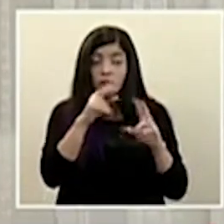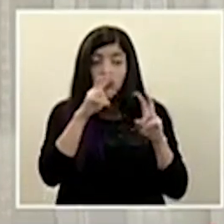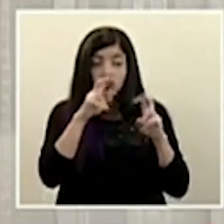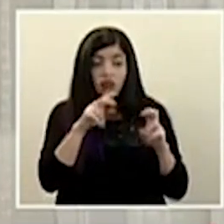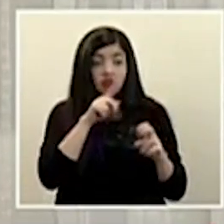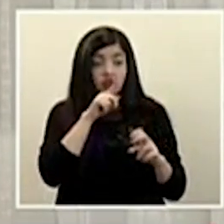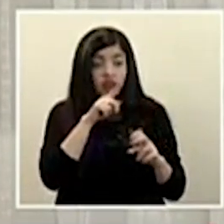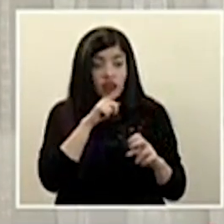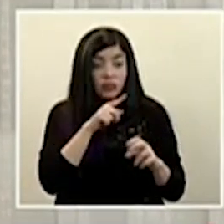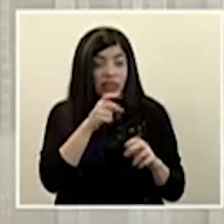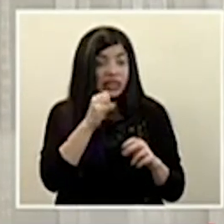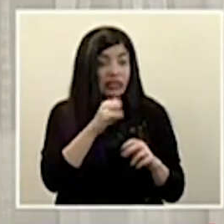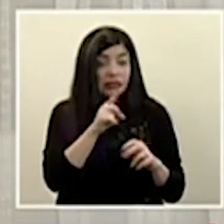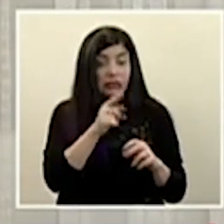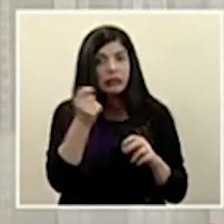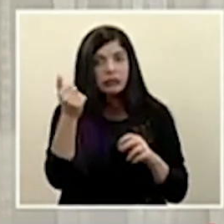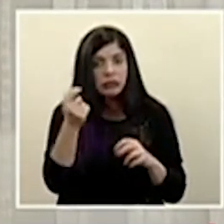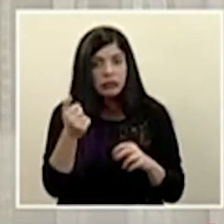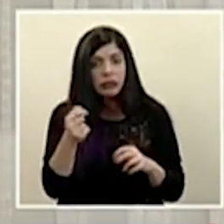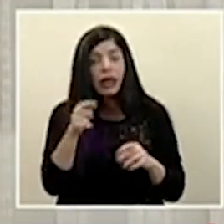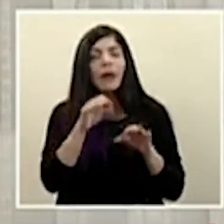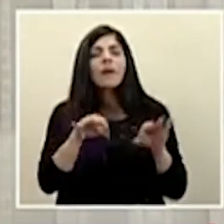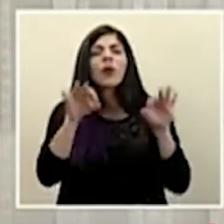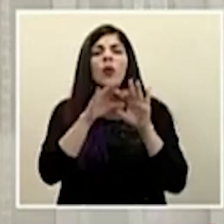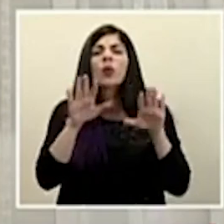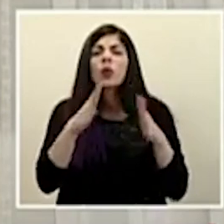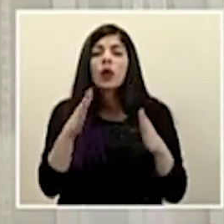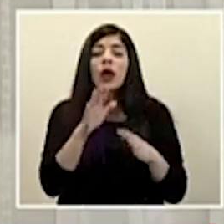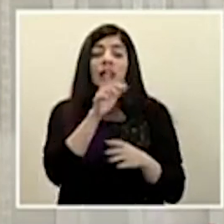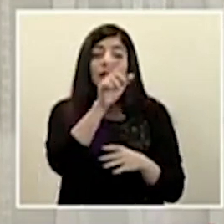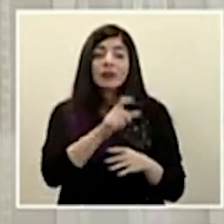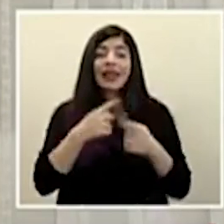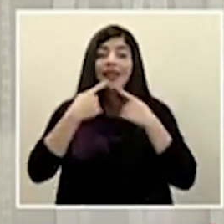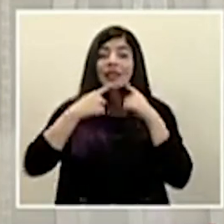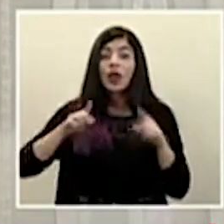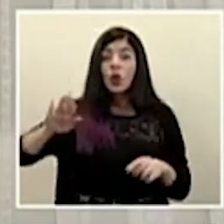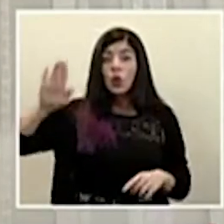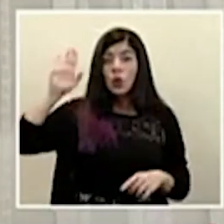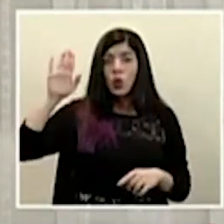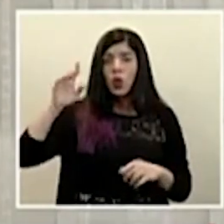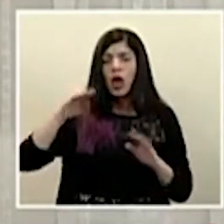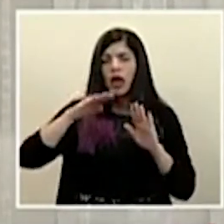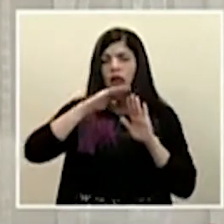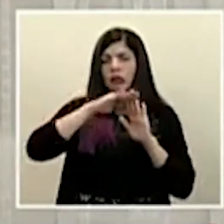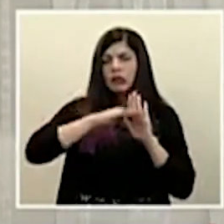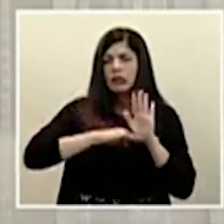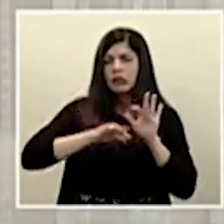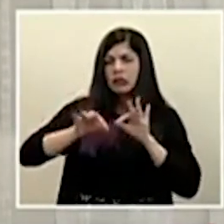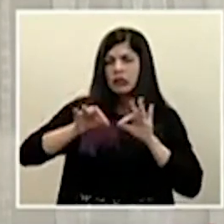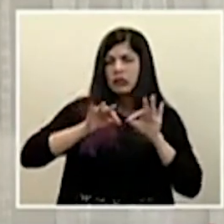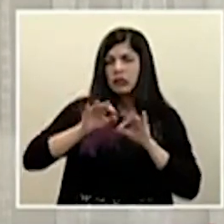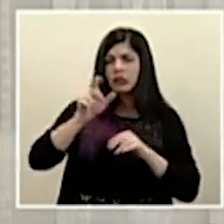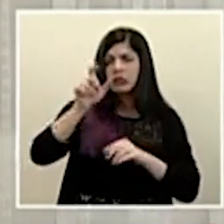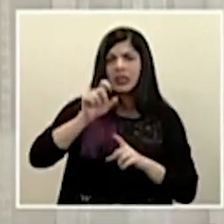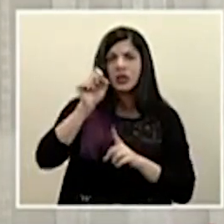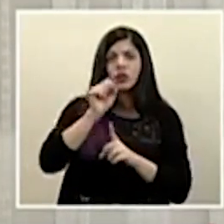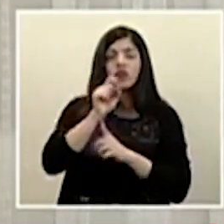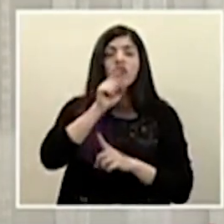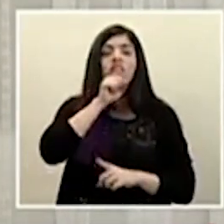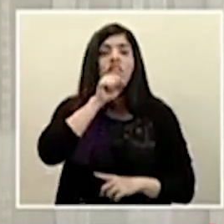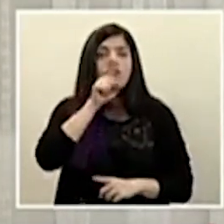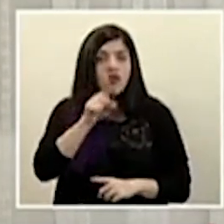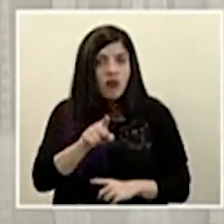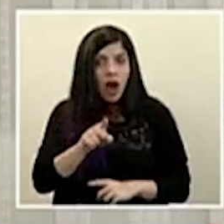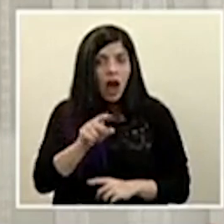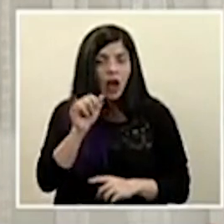el tanto y cuanto. Es importante no solo que la declaración jurada exprese la situación real de las personas tal y